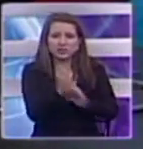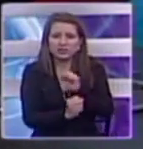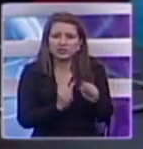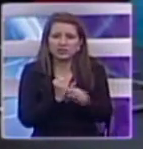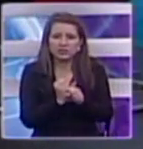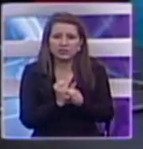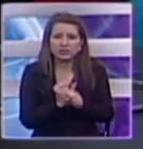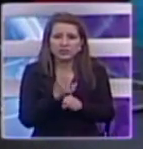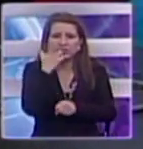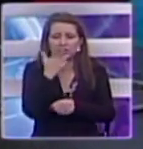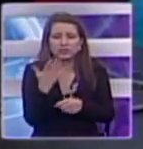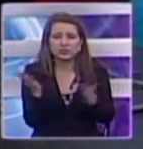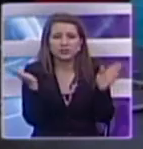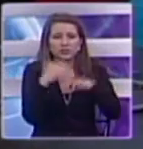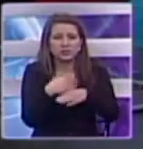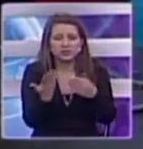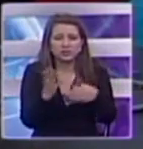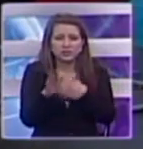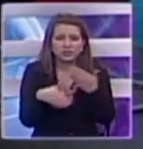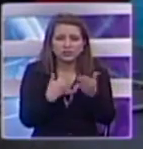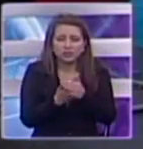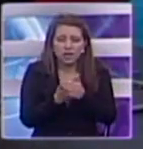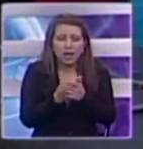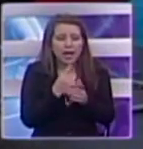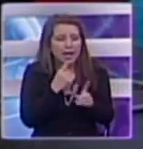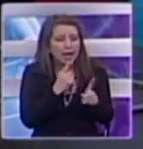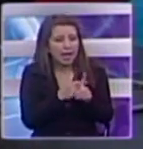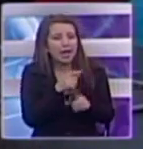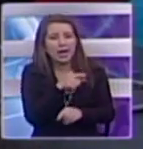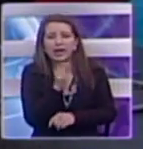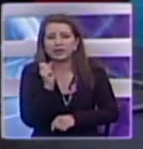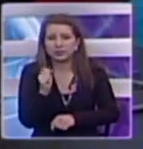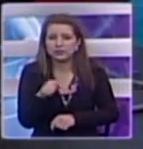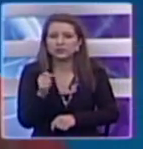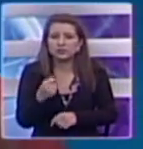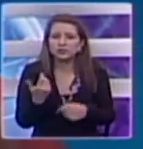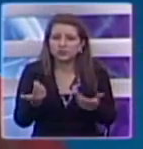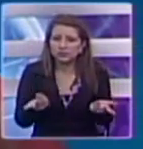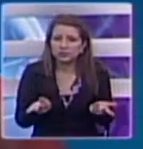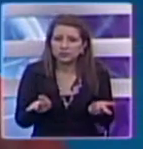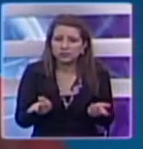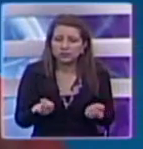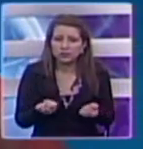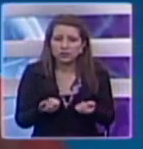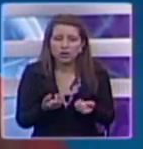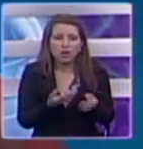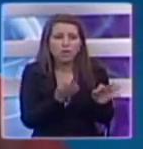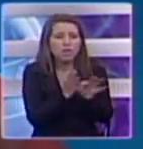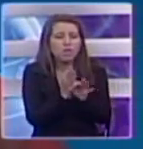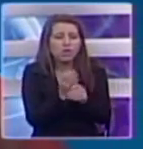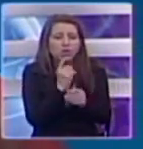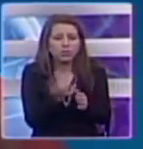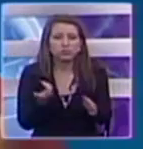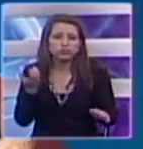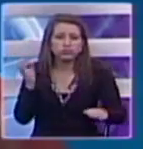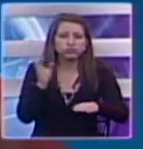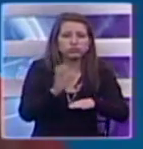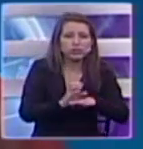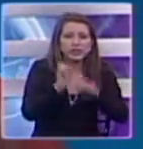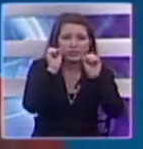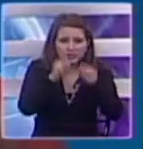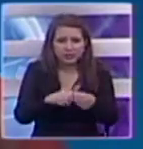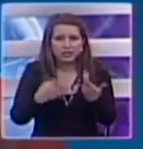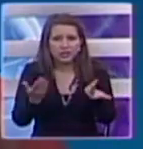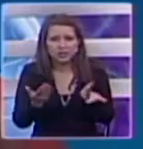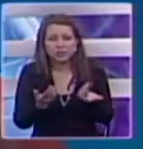con 3 de gracia, todo esto es señales de que sí existen fuentes de financiamiento, pero